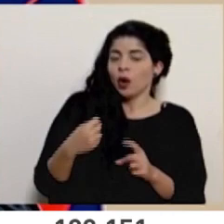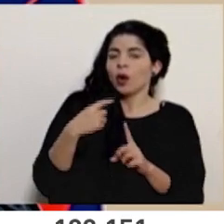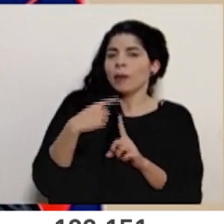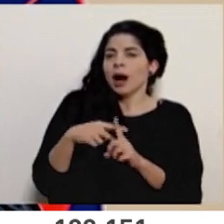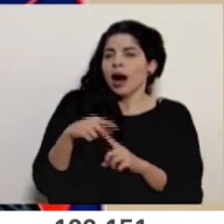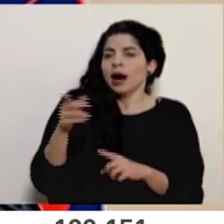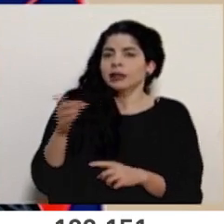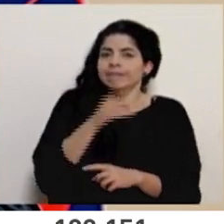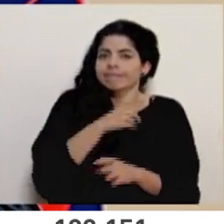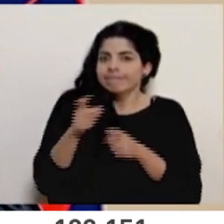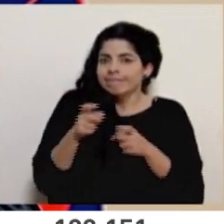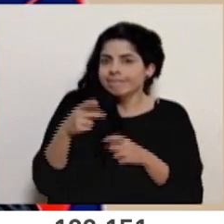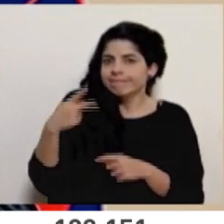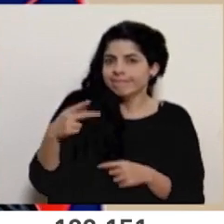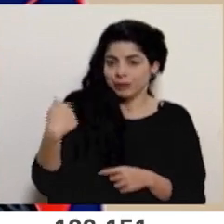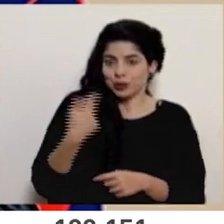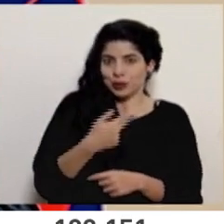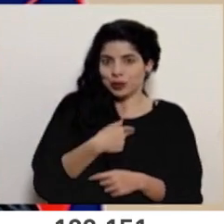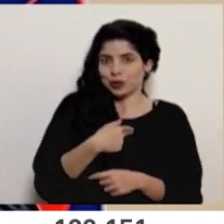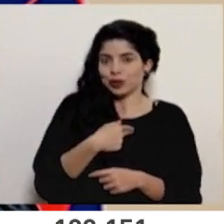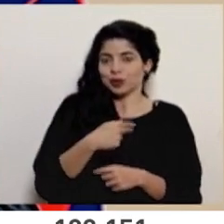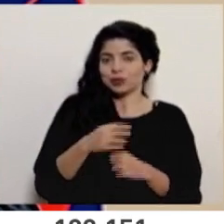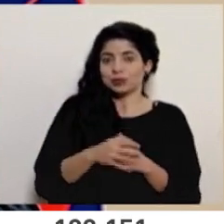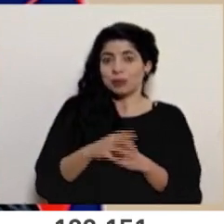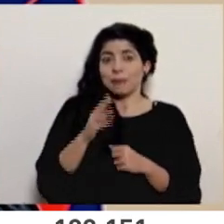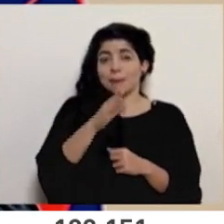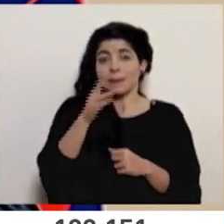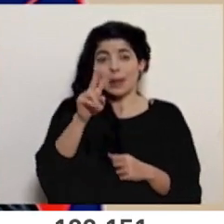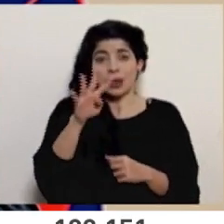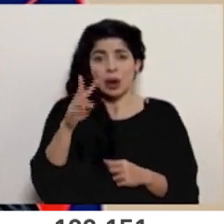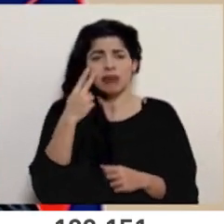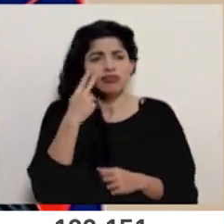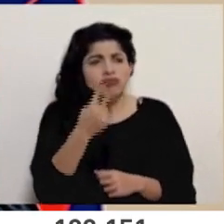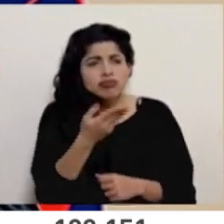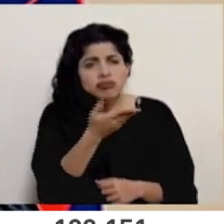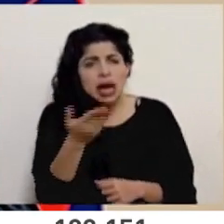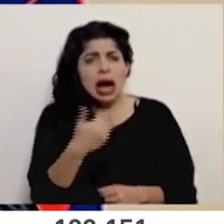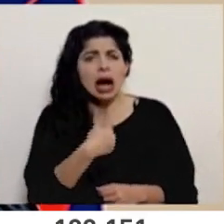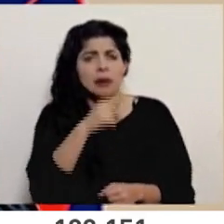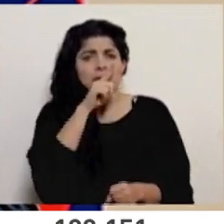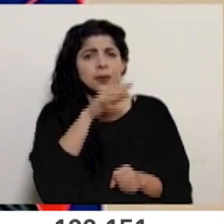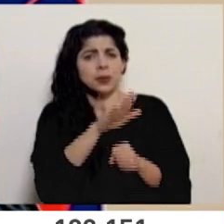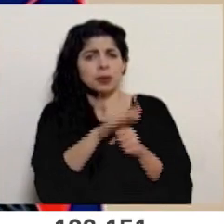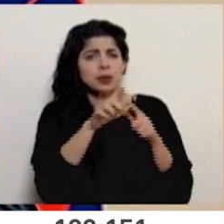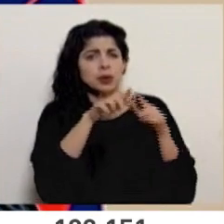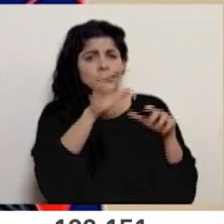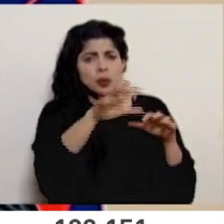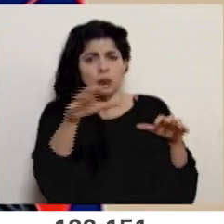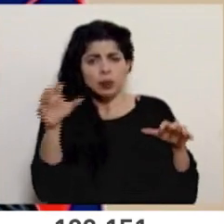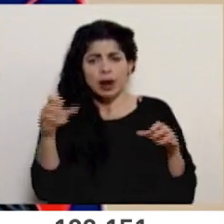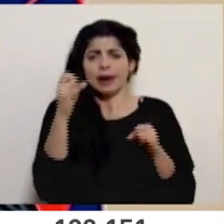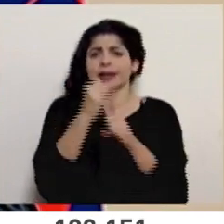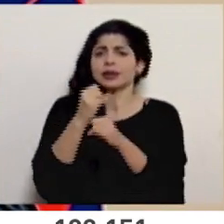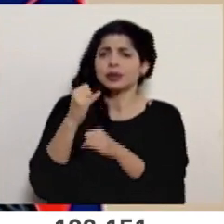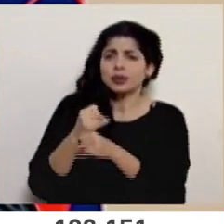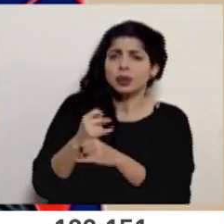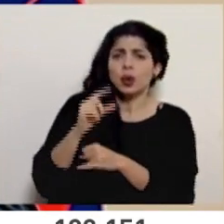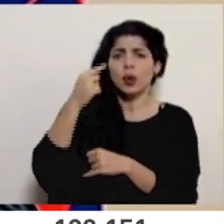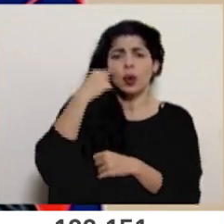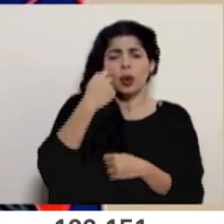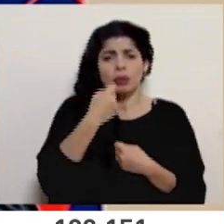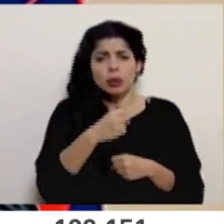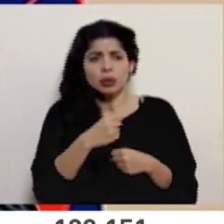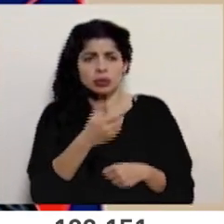el director de gestión de riesgo de nosotros, otros 24, vemos un compromiso absoluto en los territorios de las instituciones, de los gobiernos